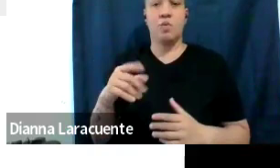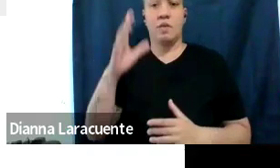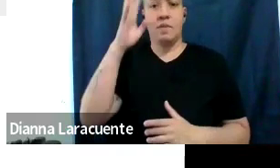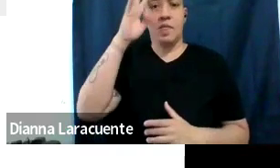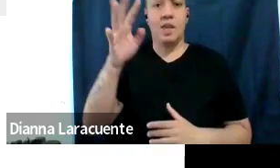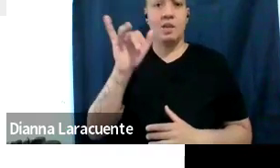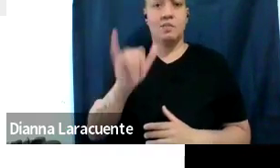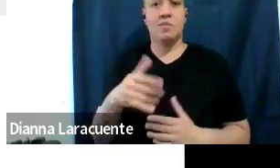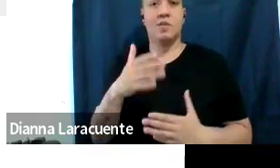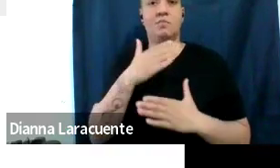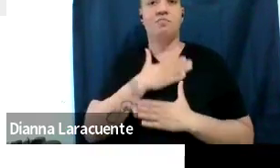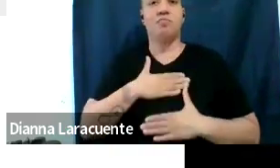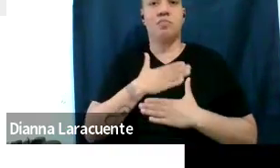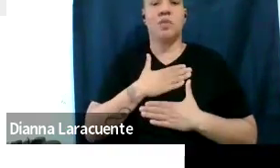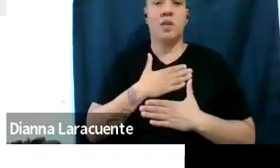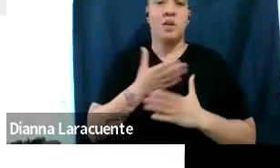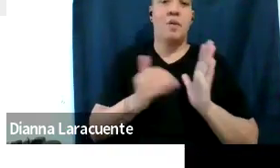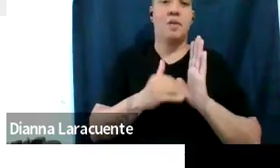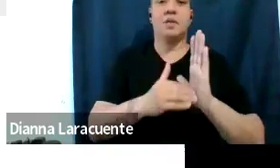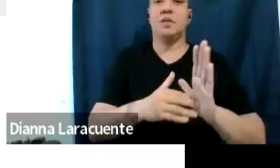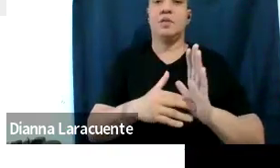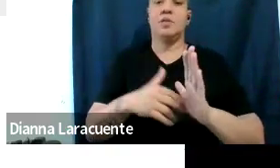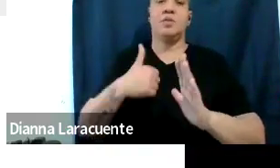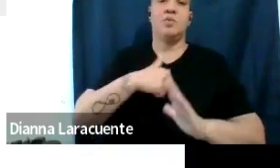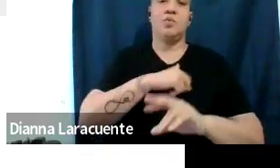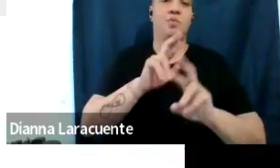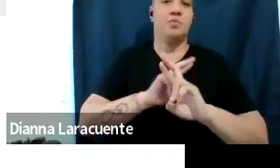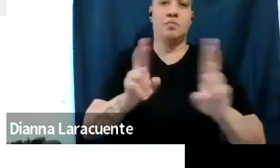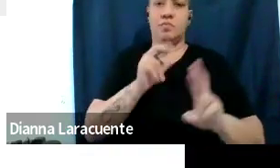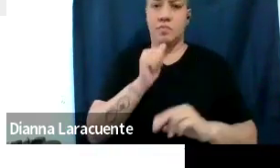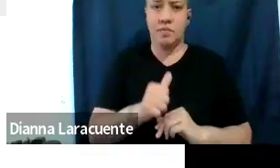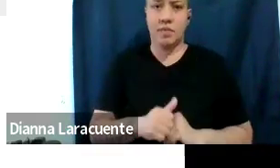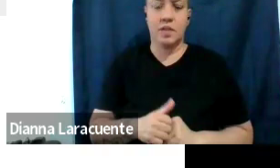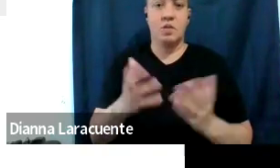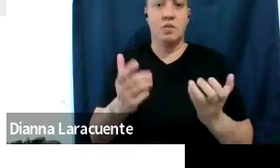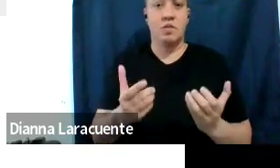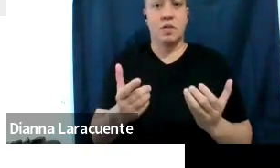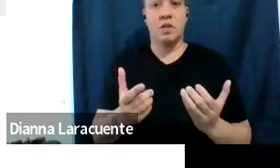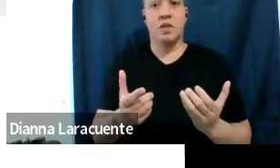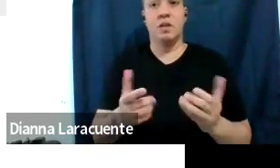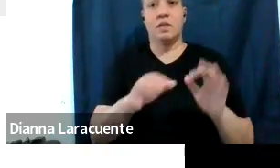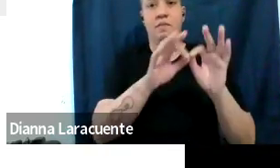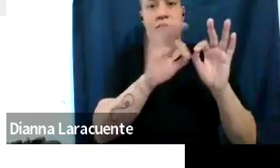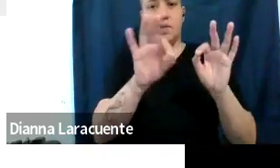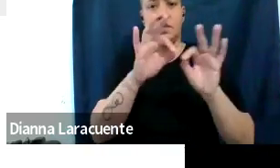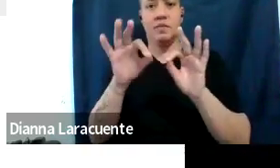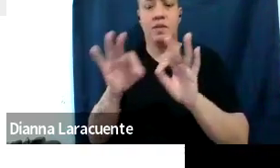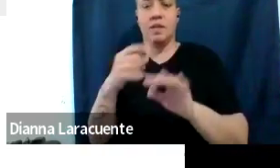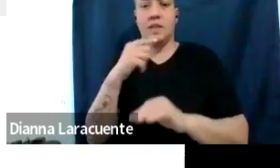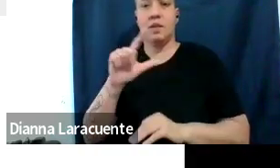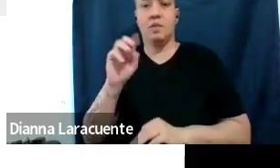se complacen repitiendo que no estamos preparados. Y yo quiero devolverle frase por frase, dice Muñoz